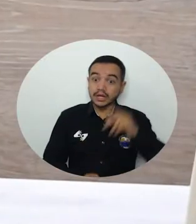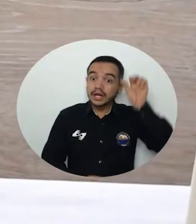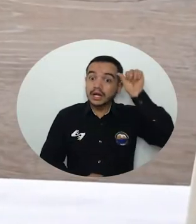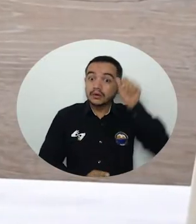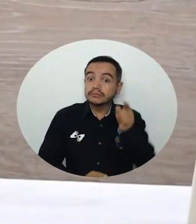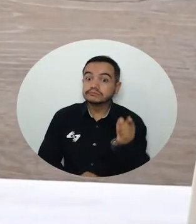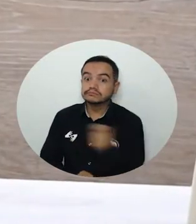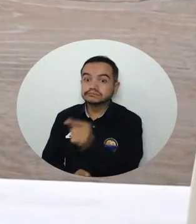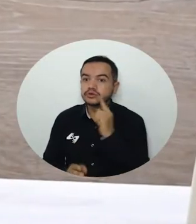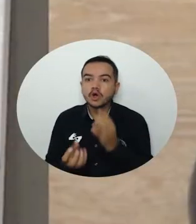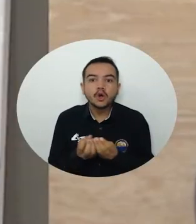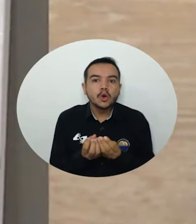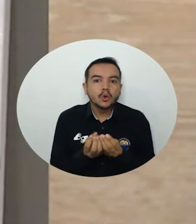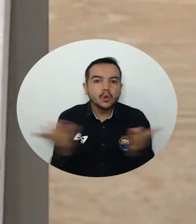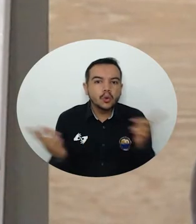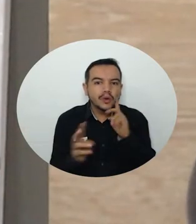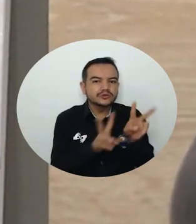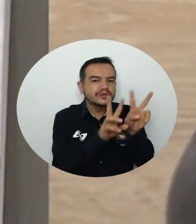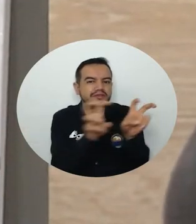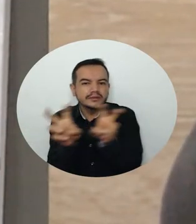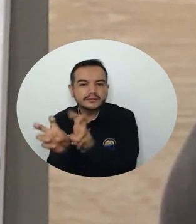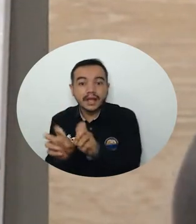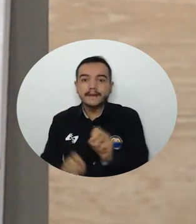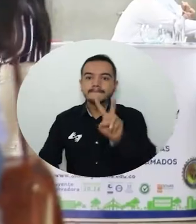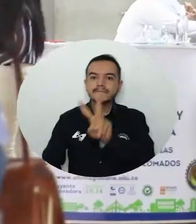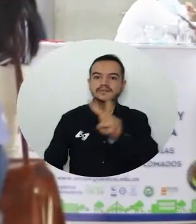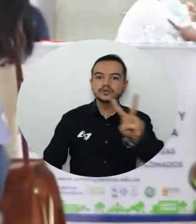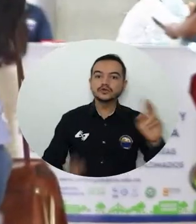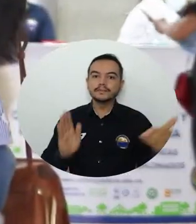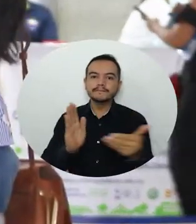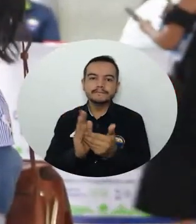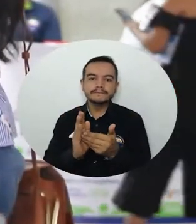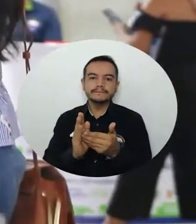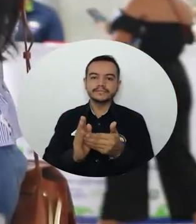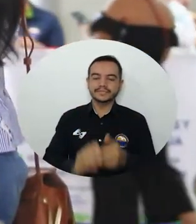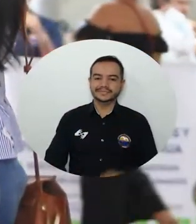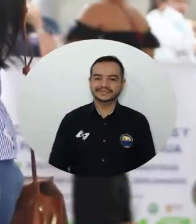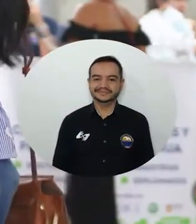de 22.000 títulos estuvieron disponibles para los asistentes.